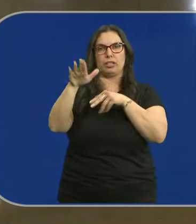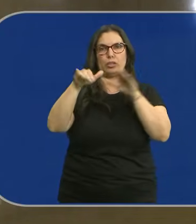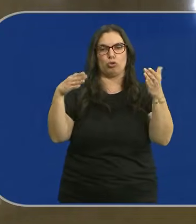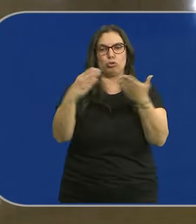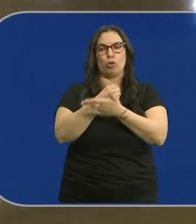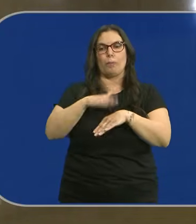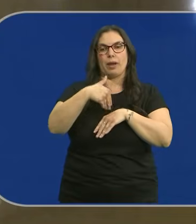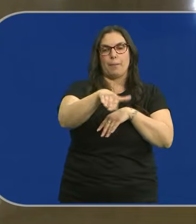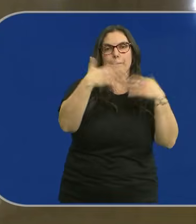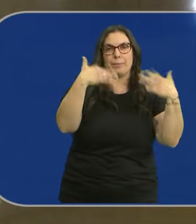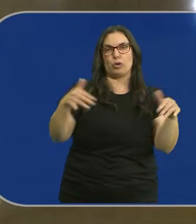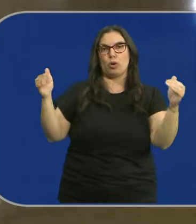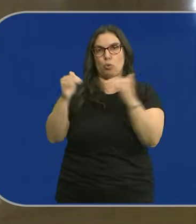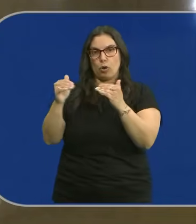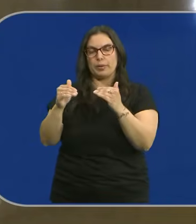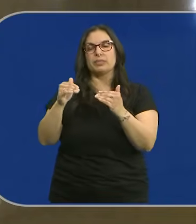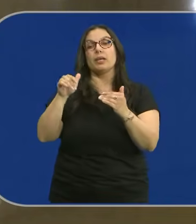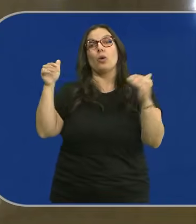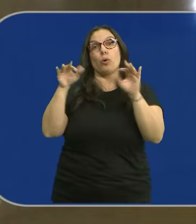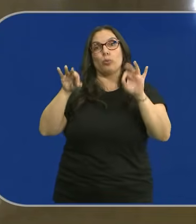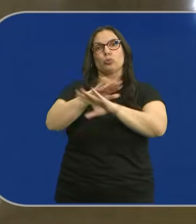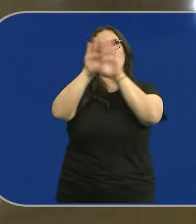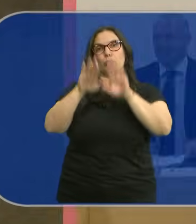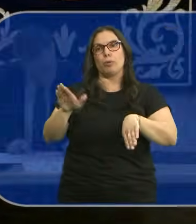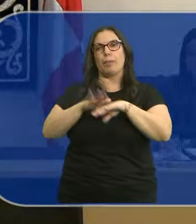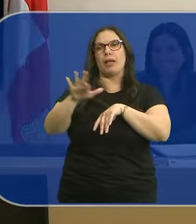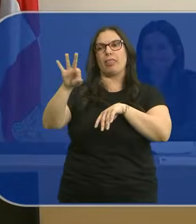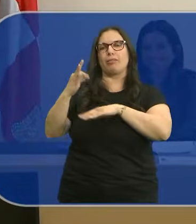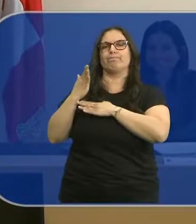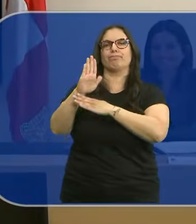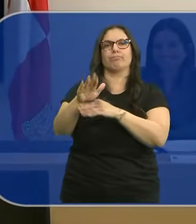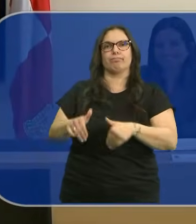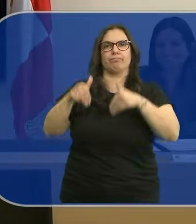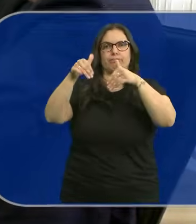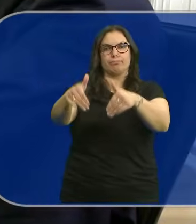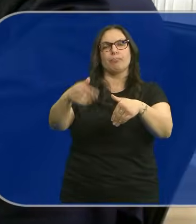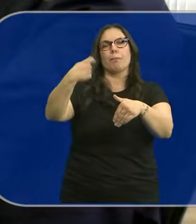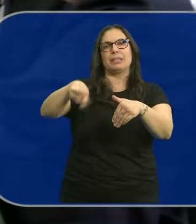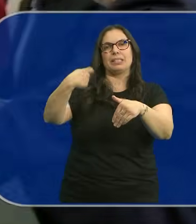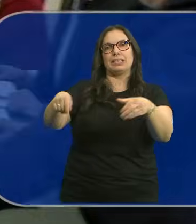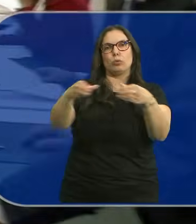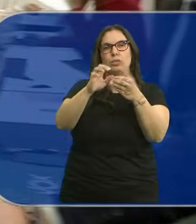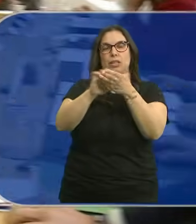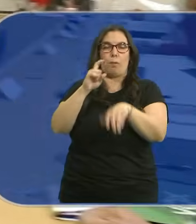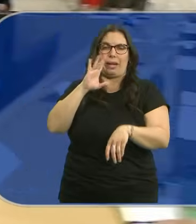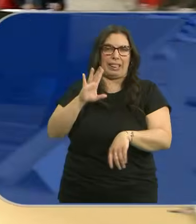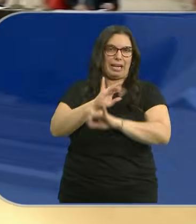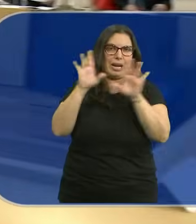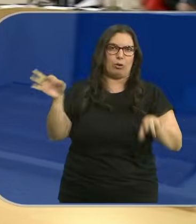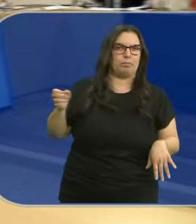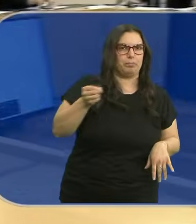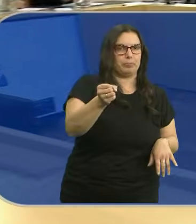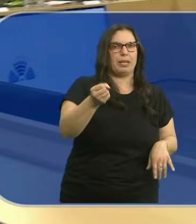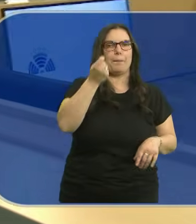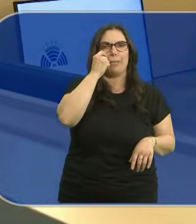para este miércoles y este jueves. Es el último día para proponer a un candidato a presidir la Junta, que con toda probabilidad será Alfonso